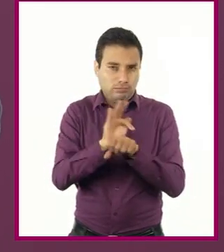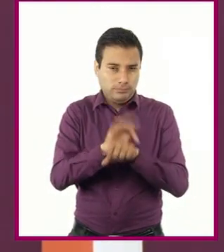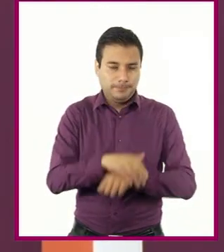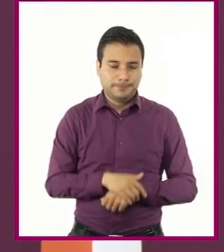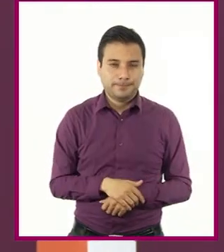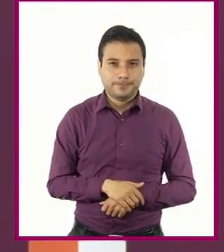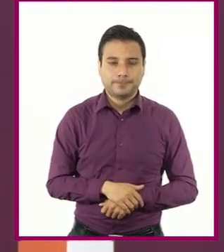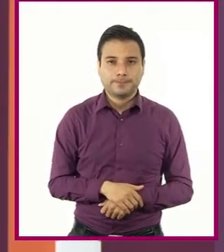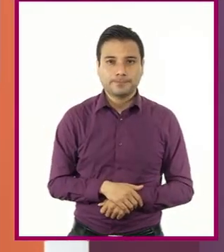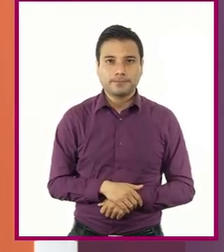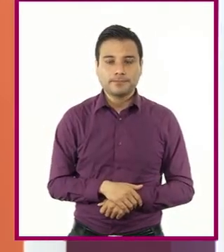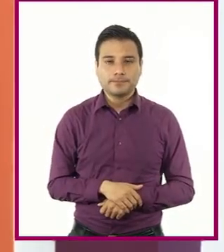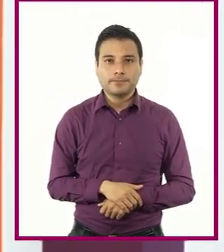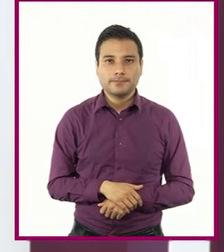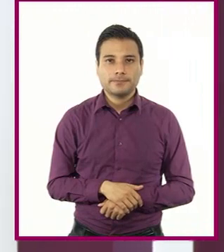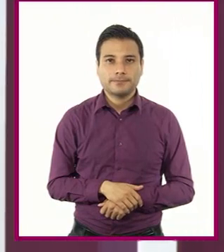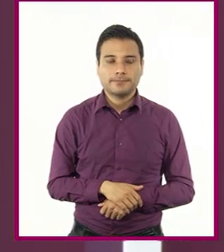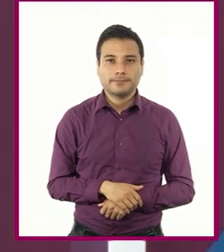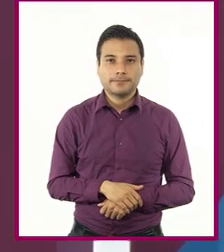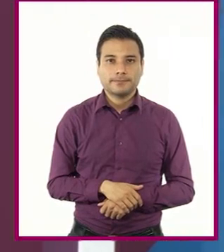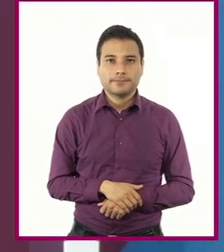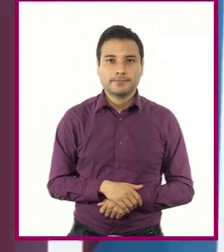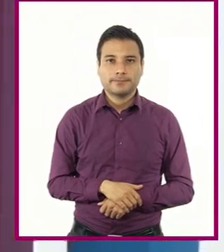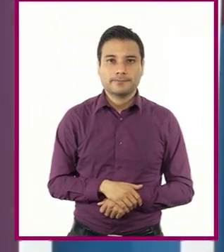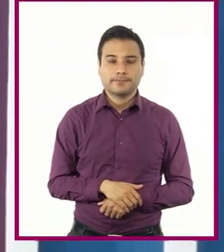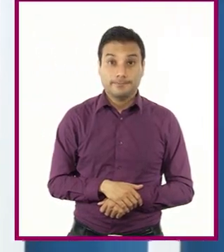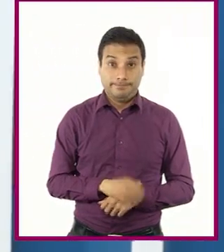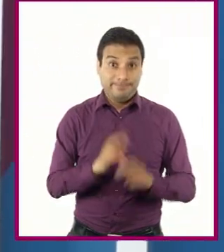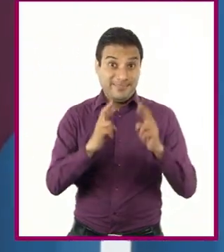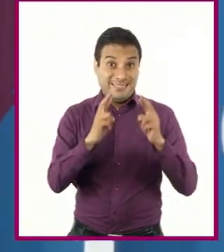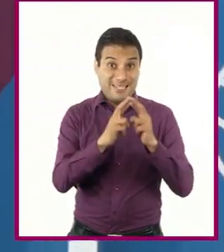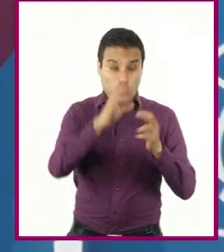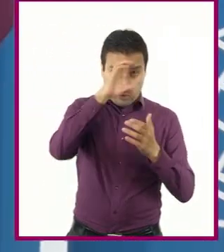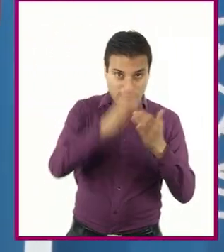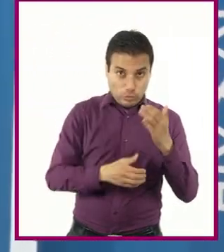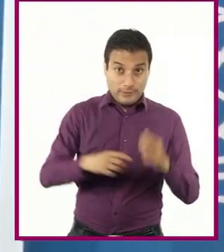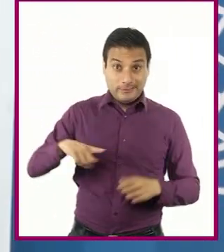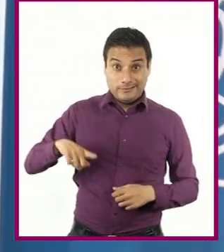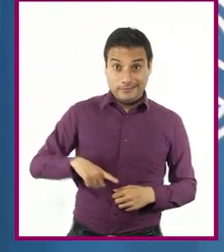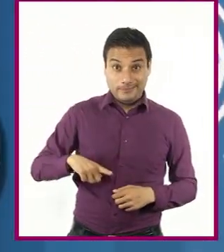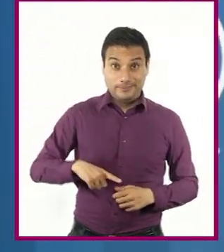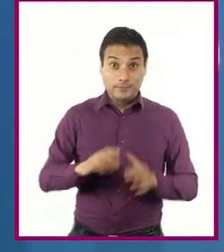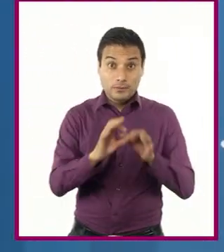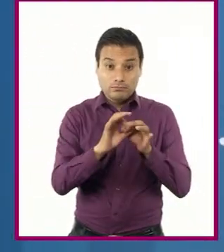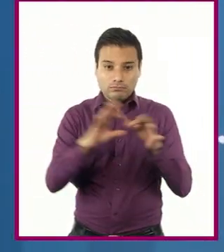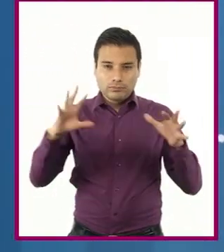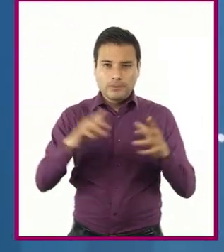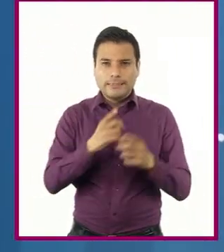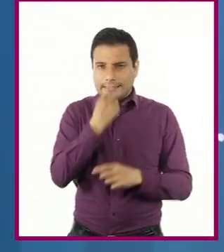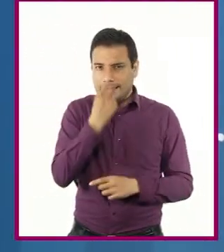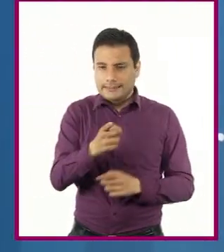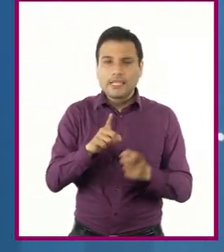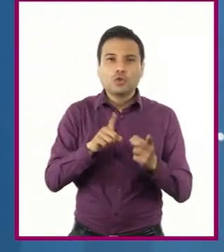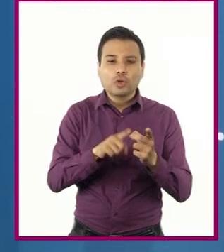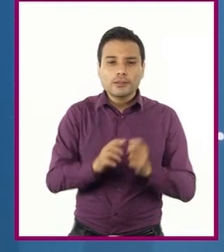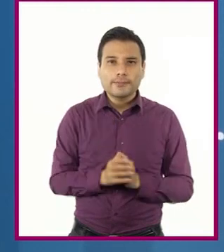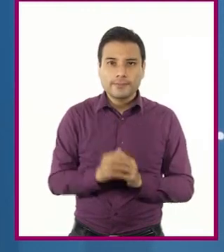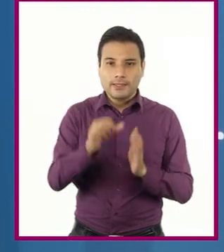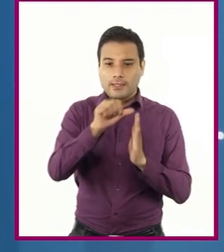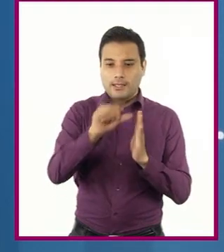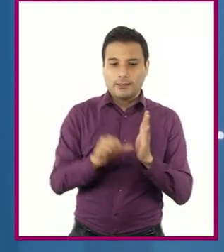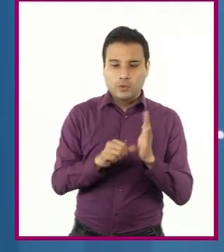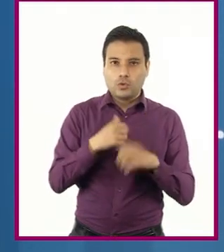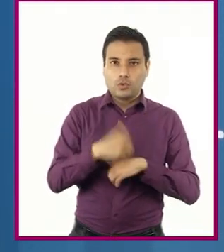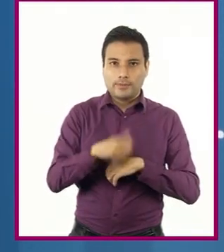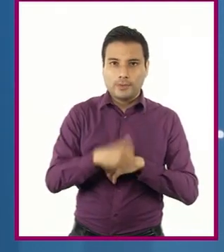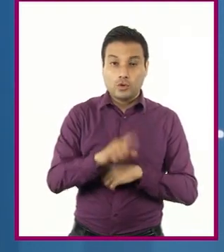mexicanos. La separación clara entre la Iglesia y el Estado se estipula en el artículo 130 de nuestra Constitución